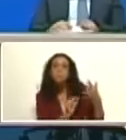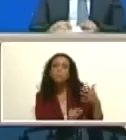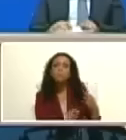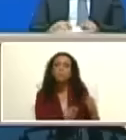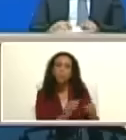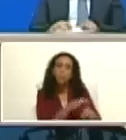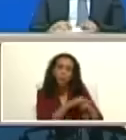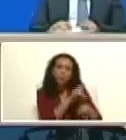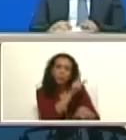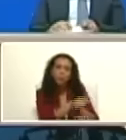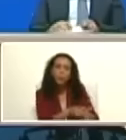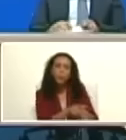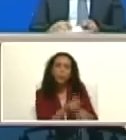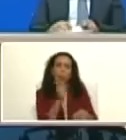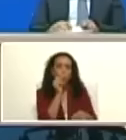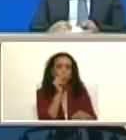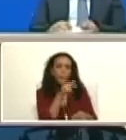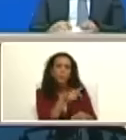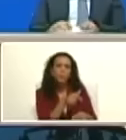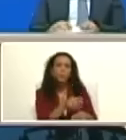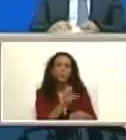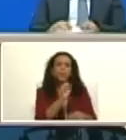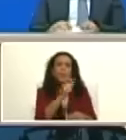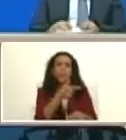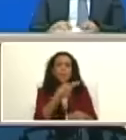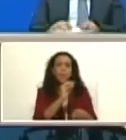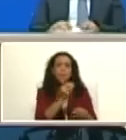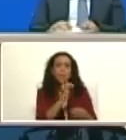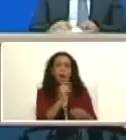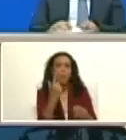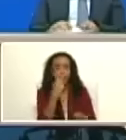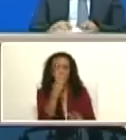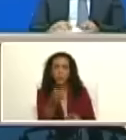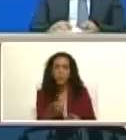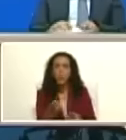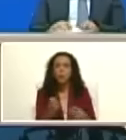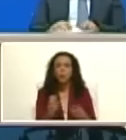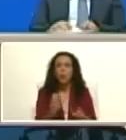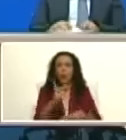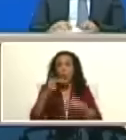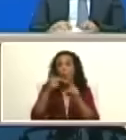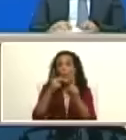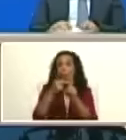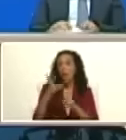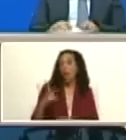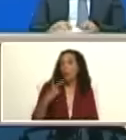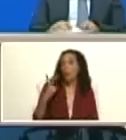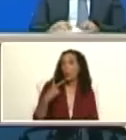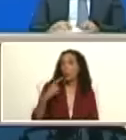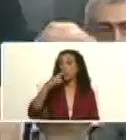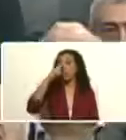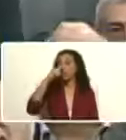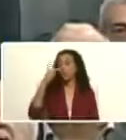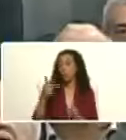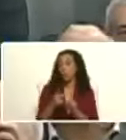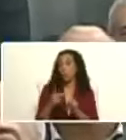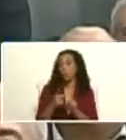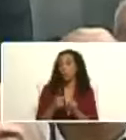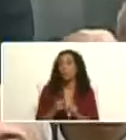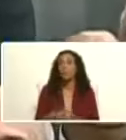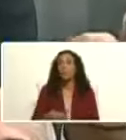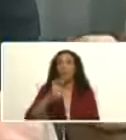Estimado Sarikian, que estuvimos hablando cuando visité el Eurobuilding en aquella conferencia,